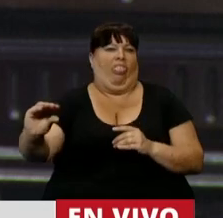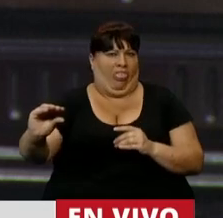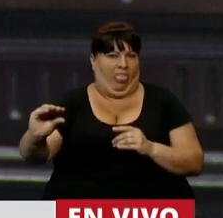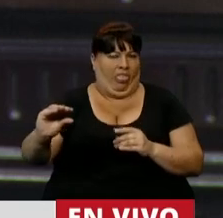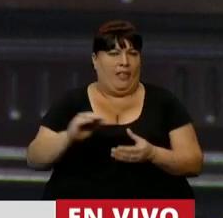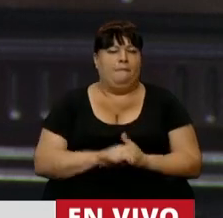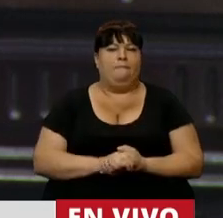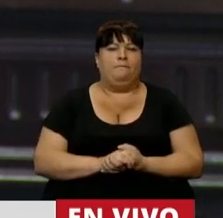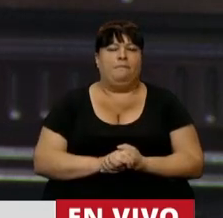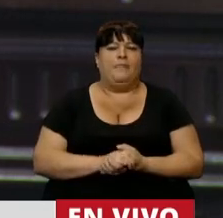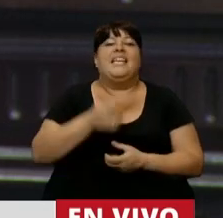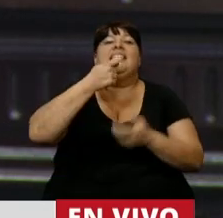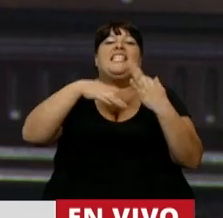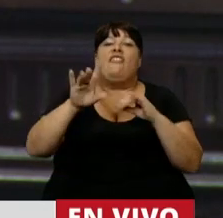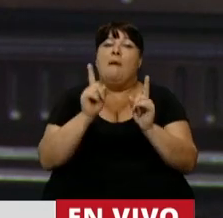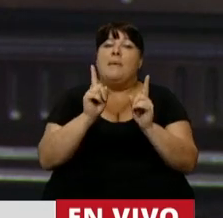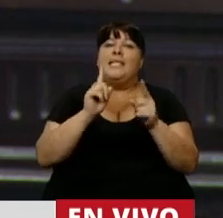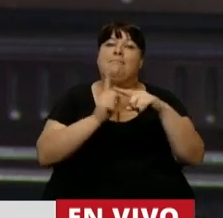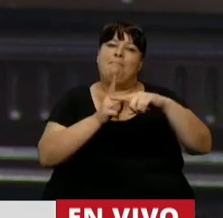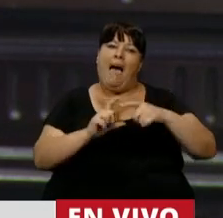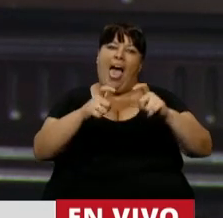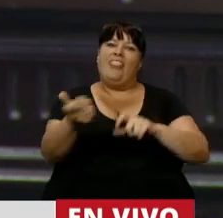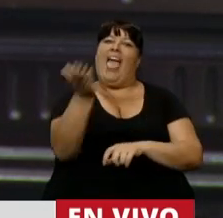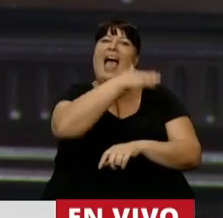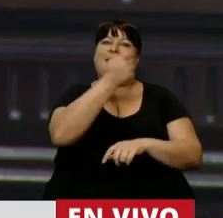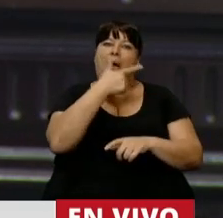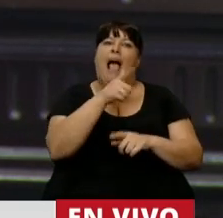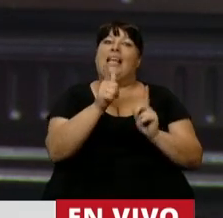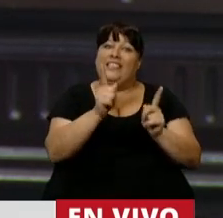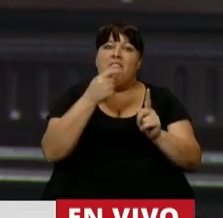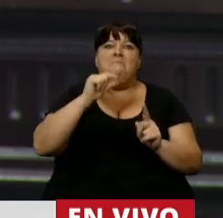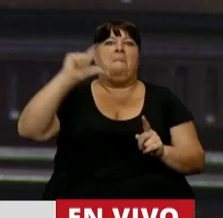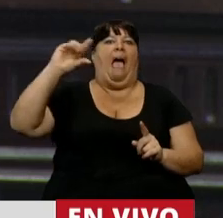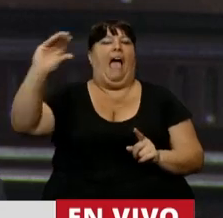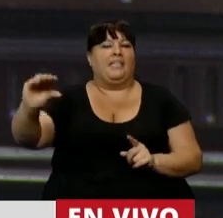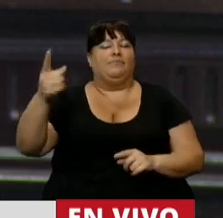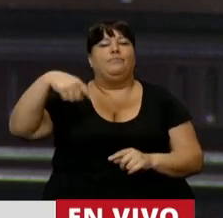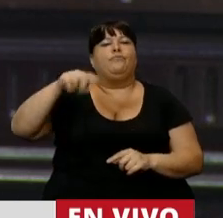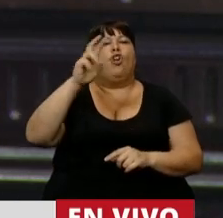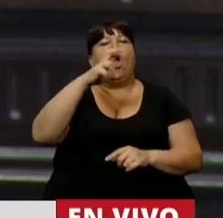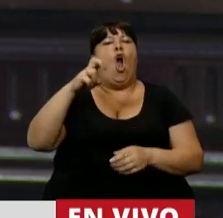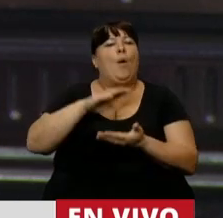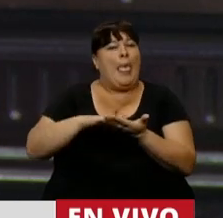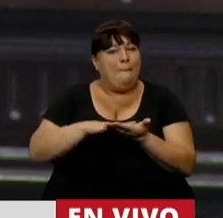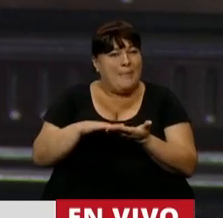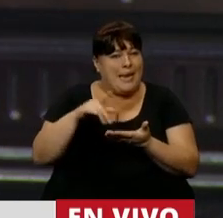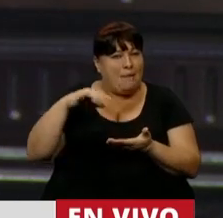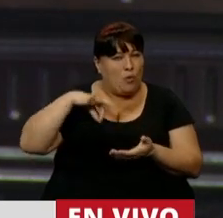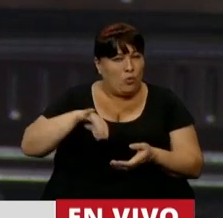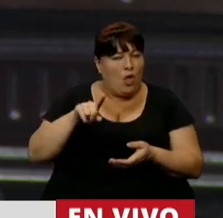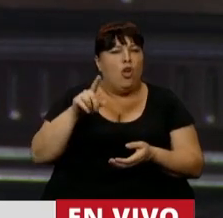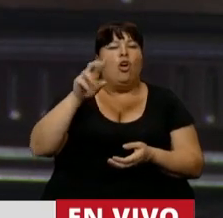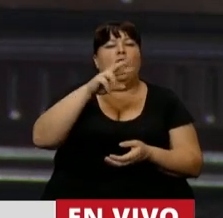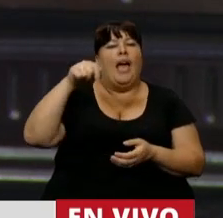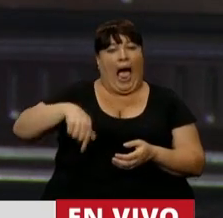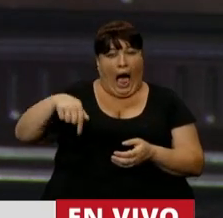correspondían obtener si hubiésemos mantenido aquella fórmula de movilidad. Aquellos que cobraron la mínima